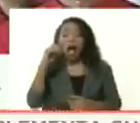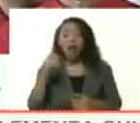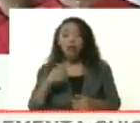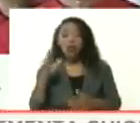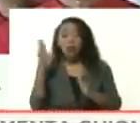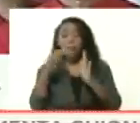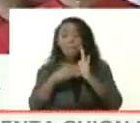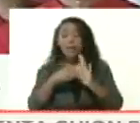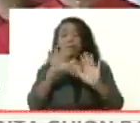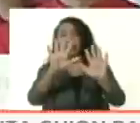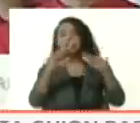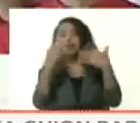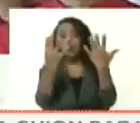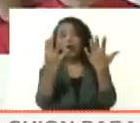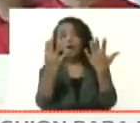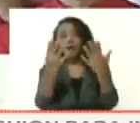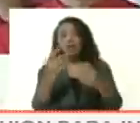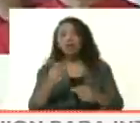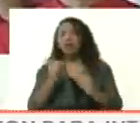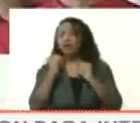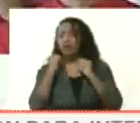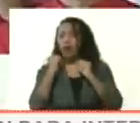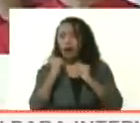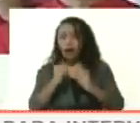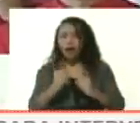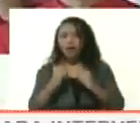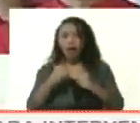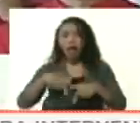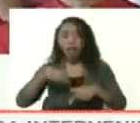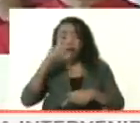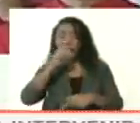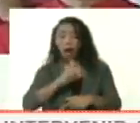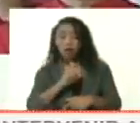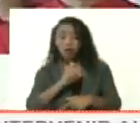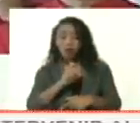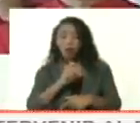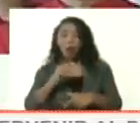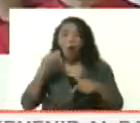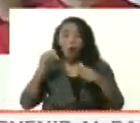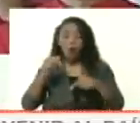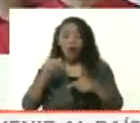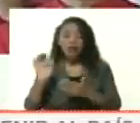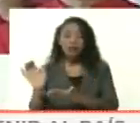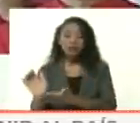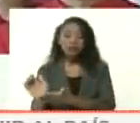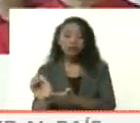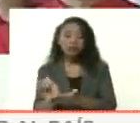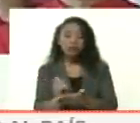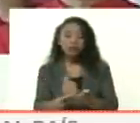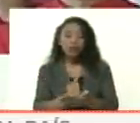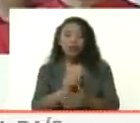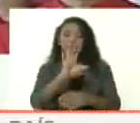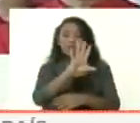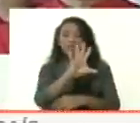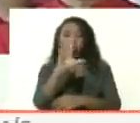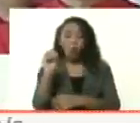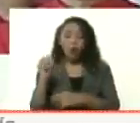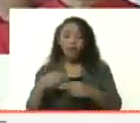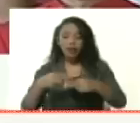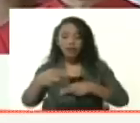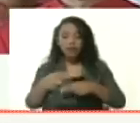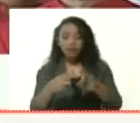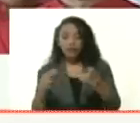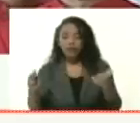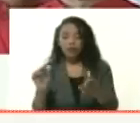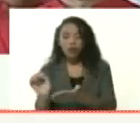fue muy duro. Ya este año, que nosotros hoy estemos recogiendo, sembramos 50 hectáreas, recogemos allí